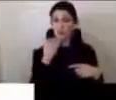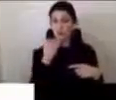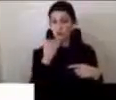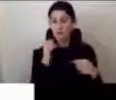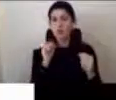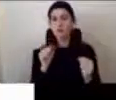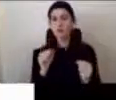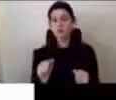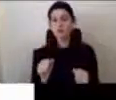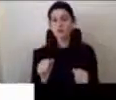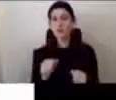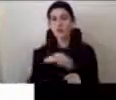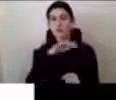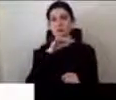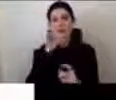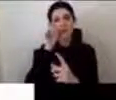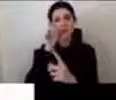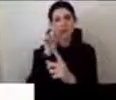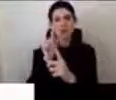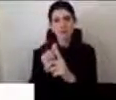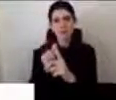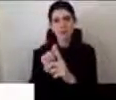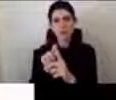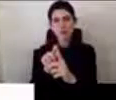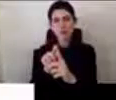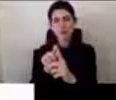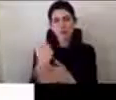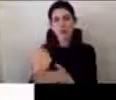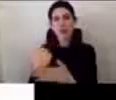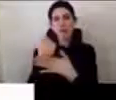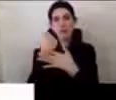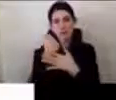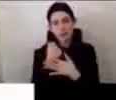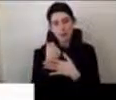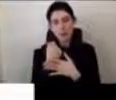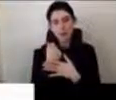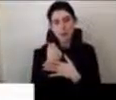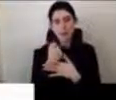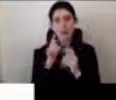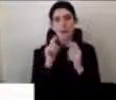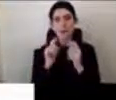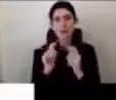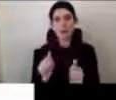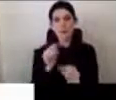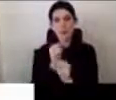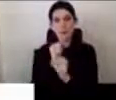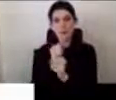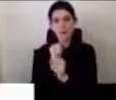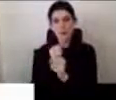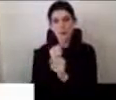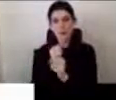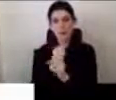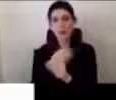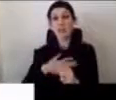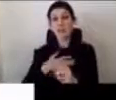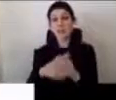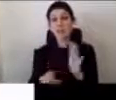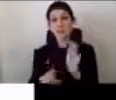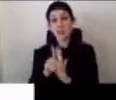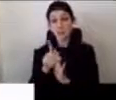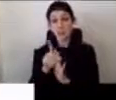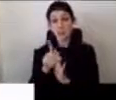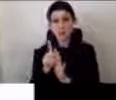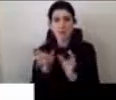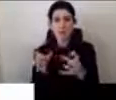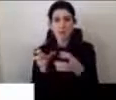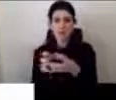utilizar intencionadamente como un recurso que permita potenciar competencias laborales que se quieran desarrollar dentro de un equipo